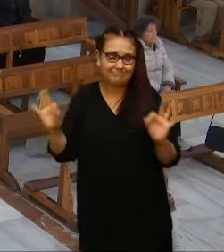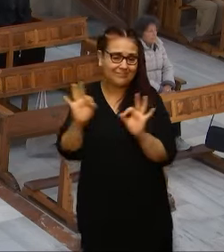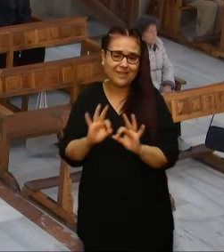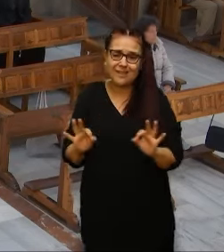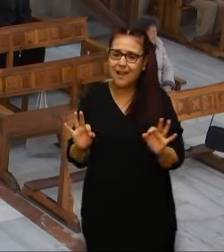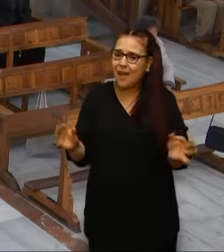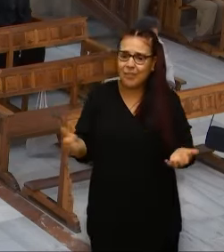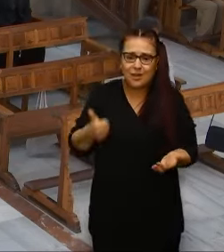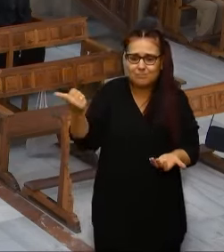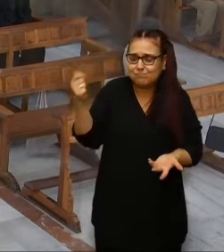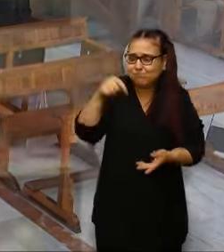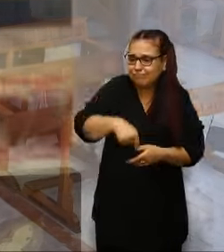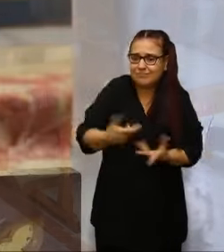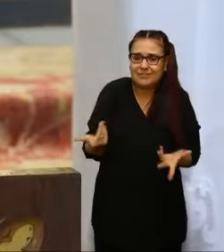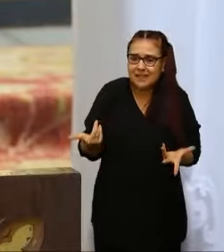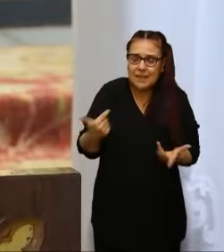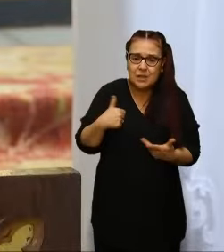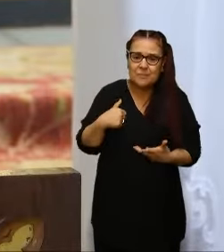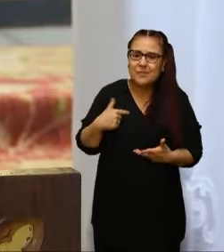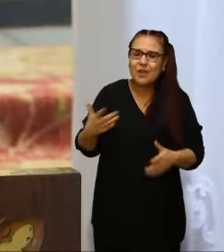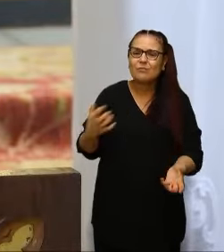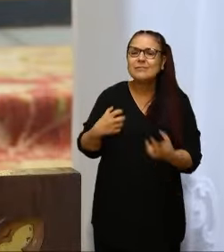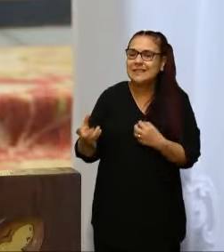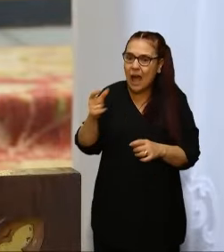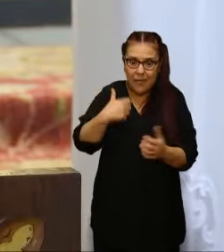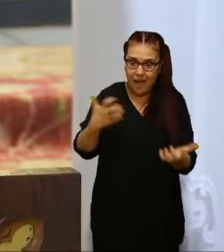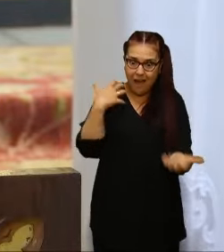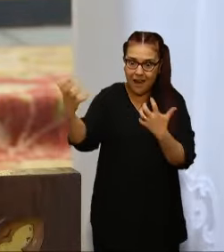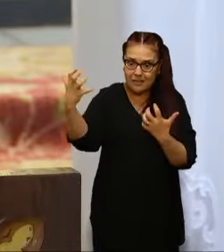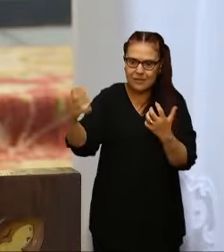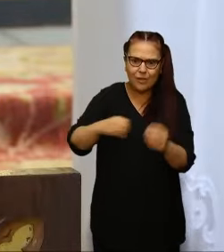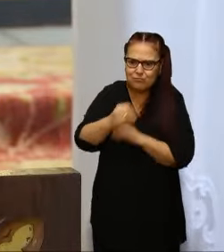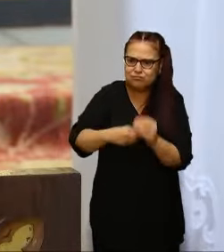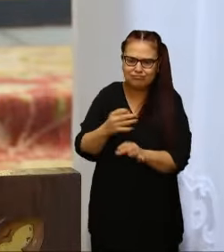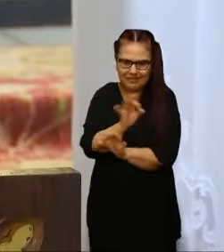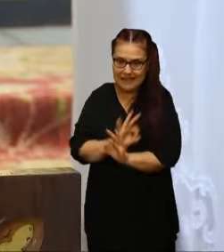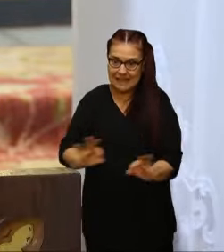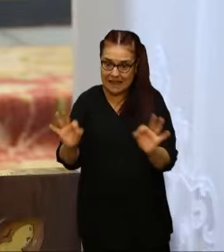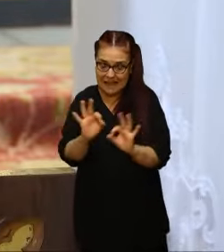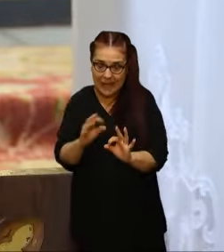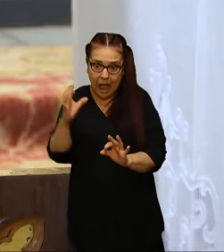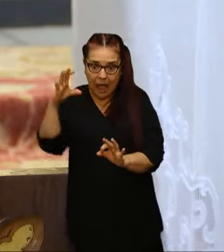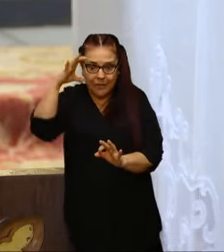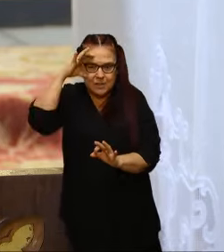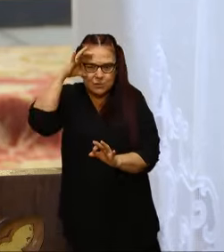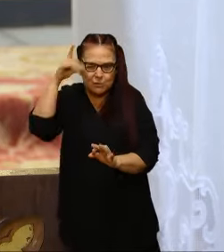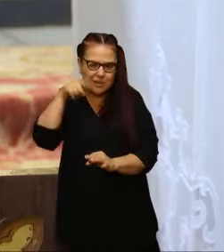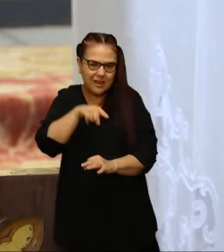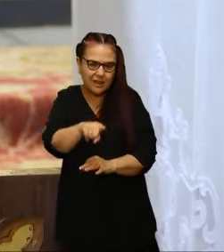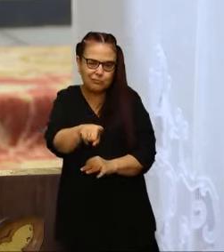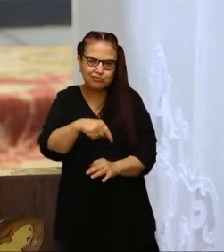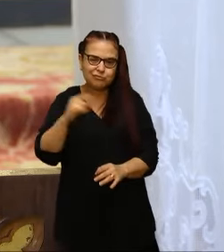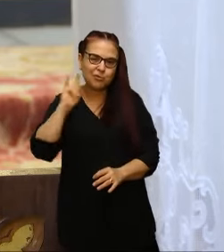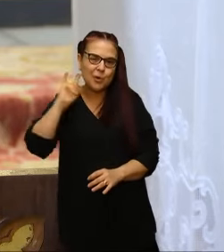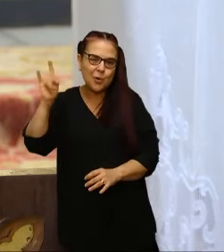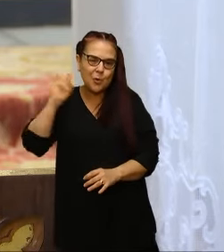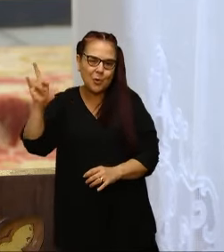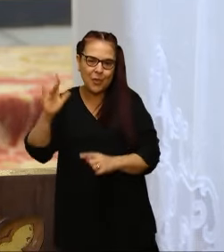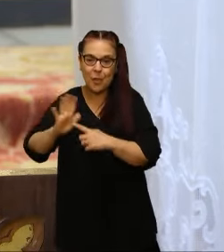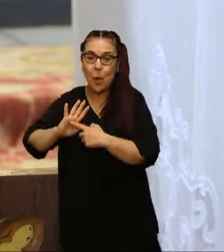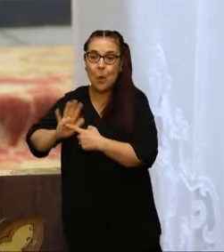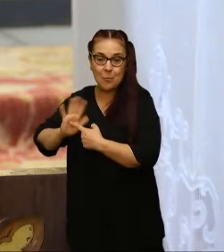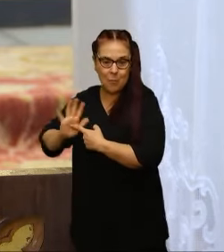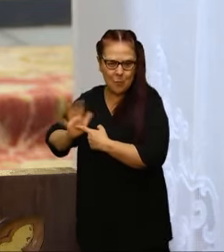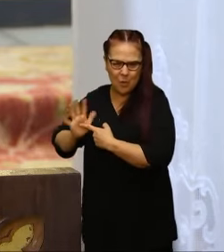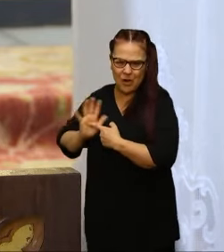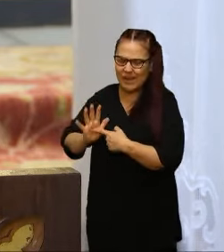más en ti artífices de ningún arte, y ya no se escuchará en ti el ruido del molino,